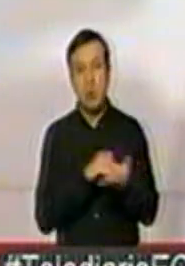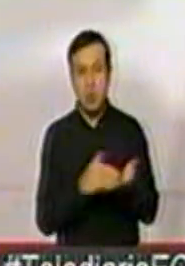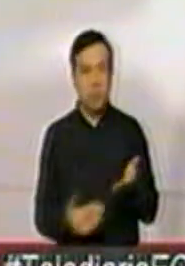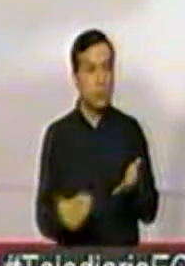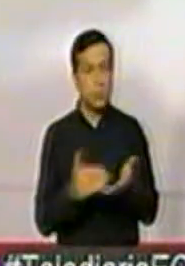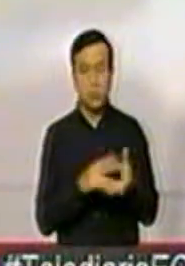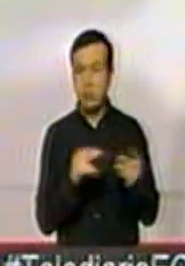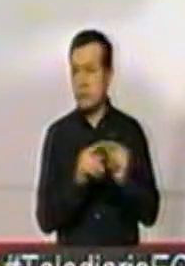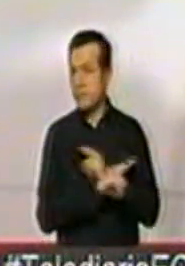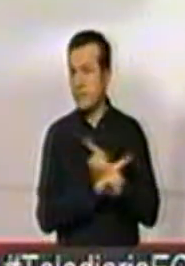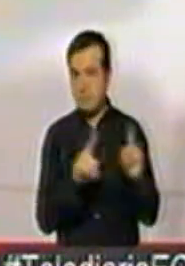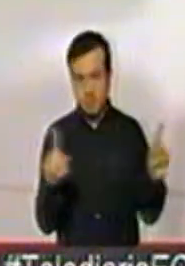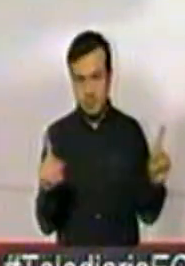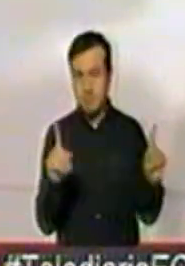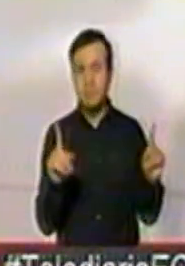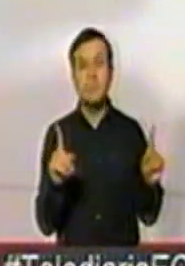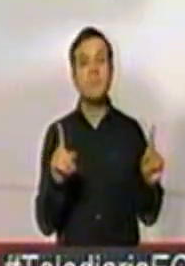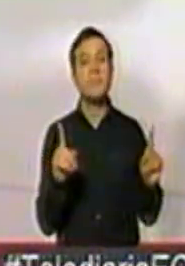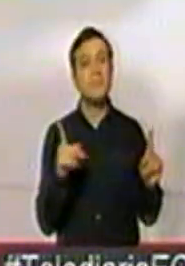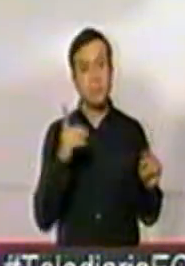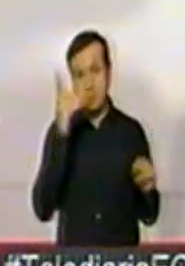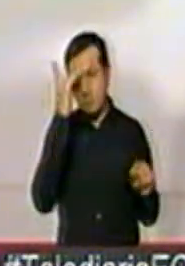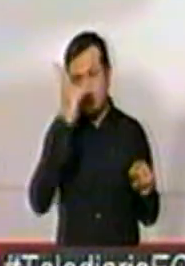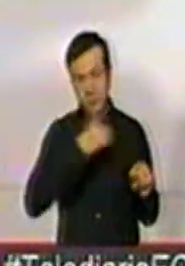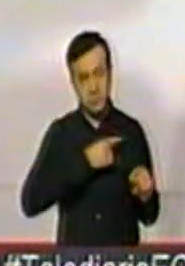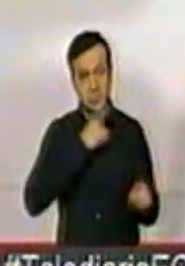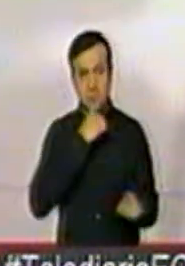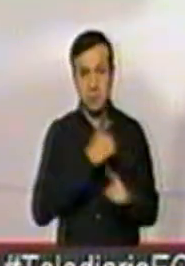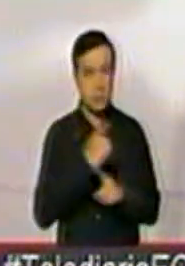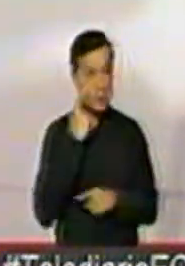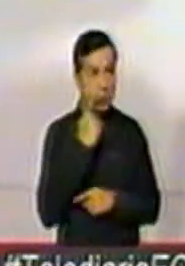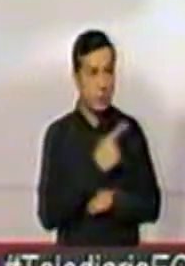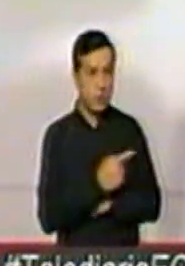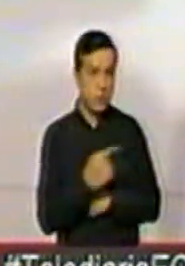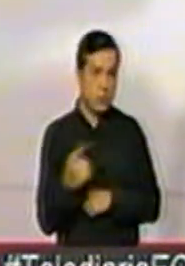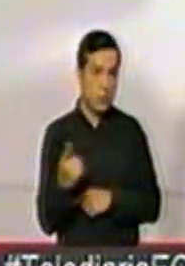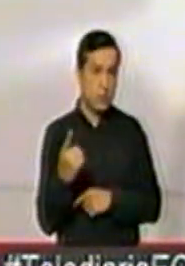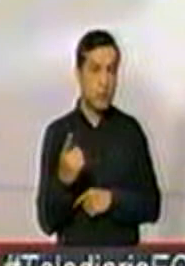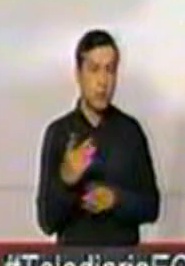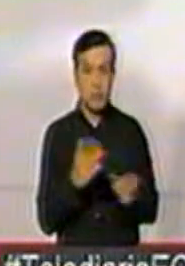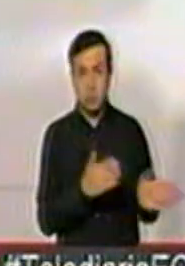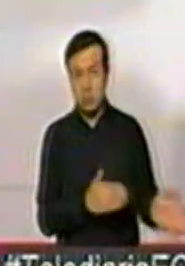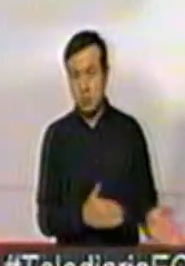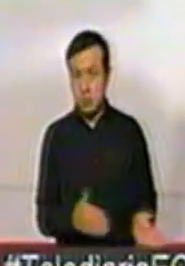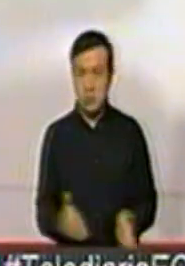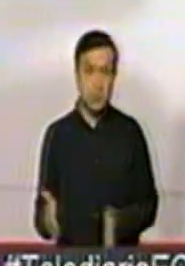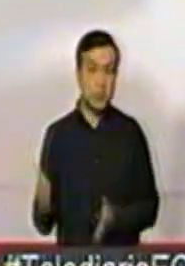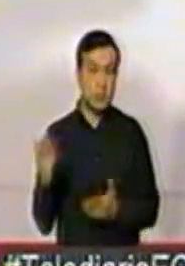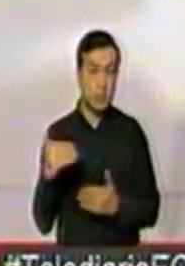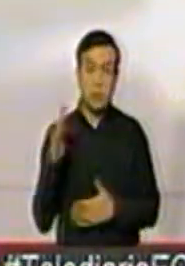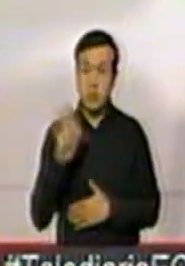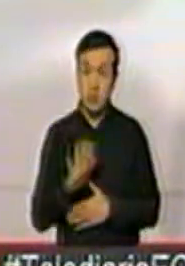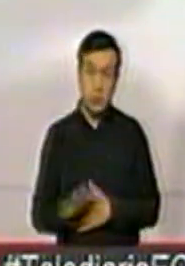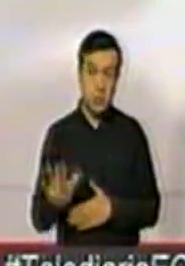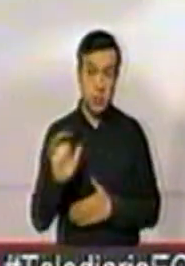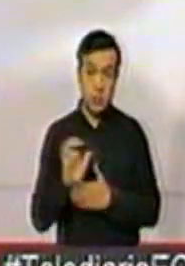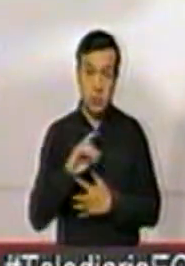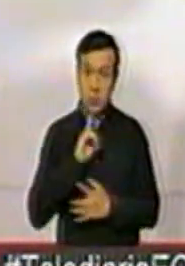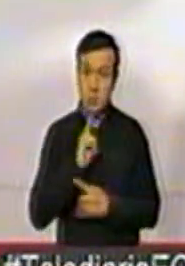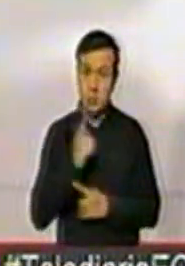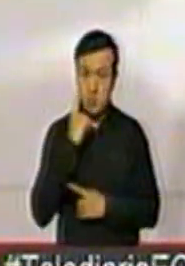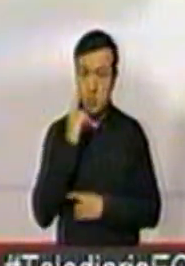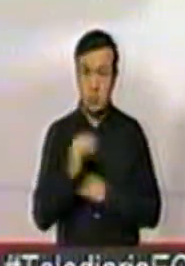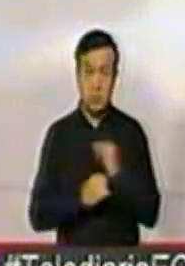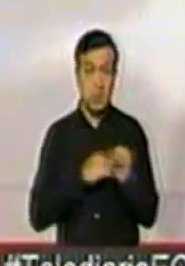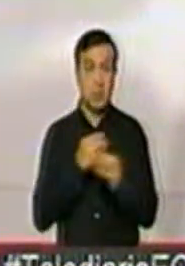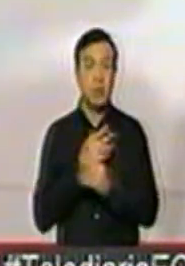no pueden ser criminalizadas por una decisión en la que ellas son víctimas de un delito. Y en ese sentido, a nivel nacional y por supuesto a nivel